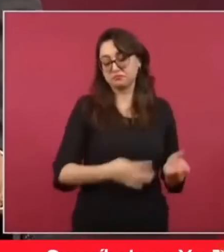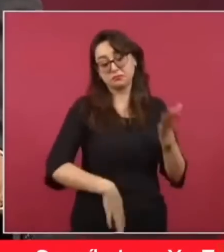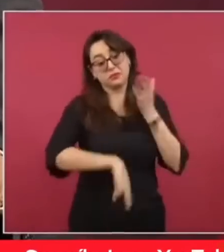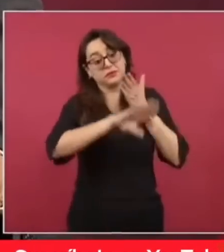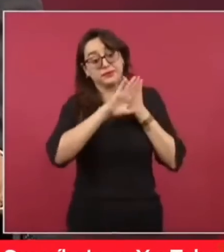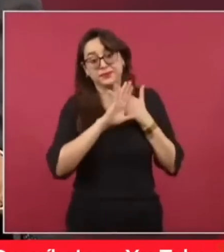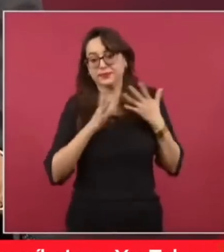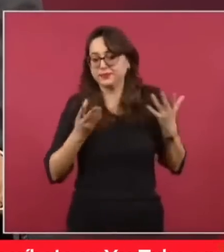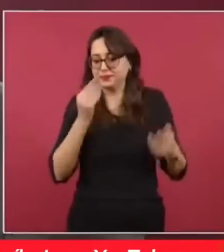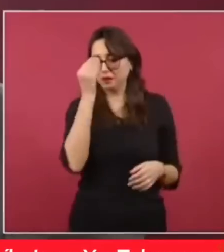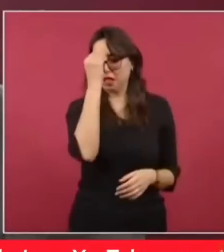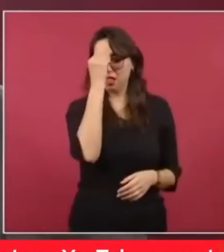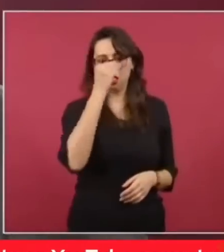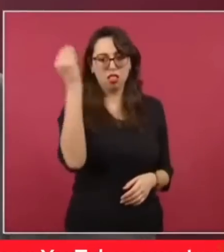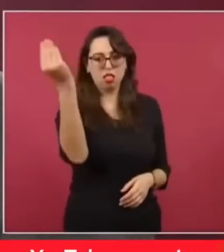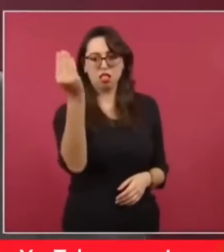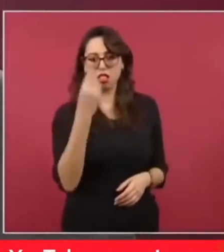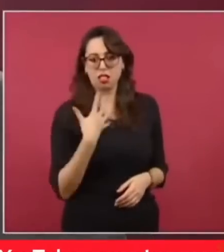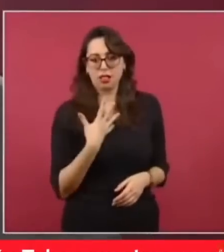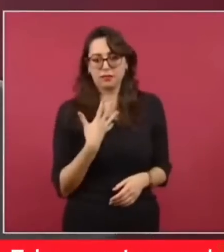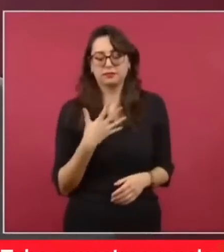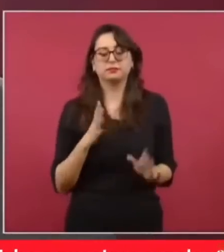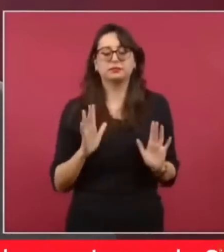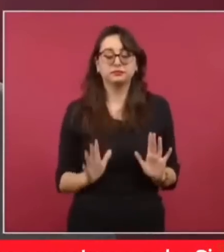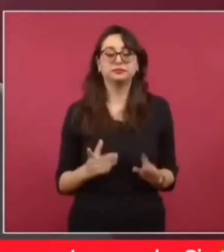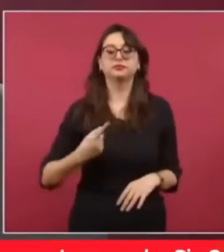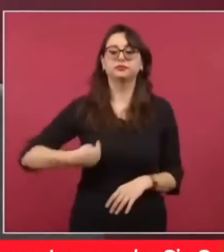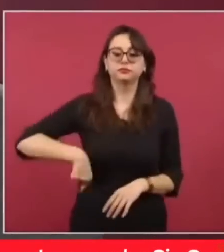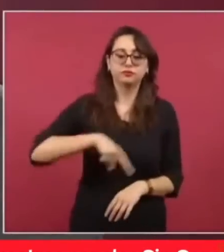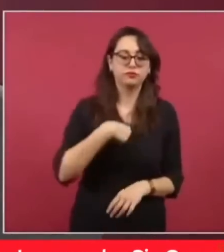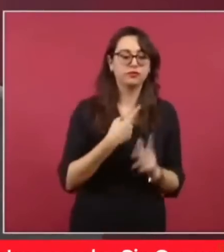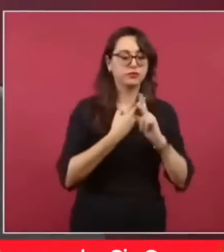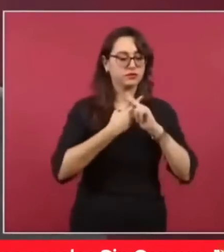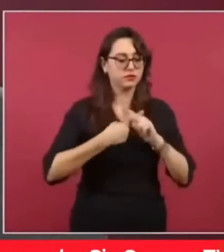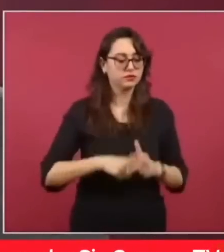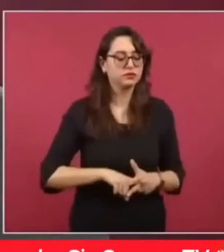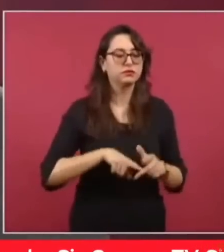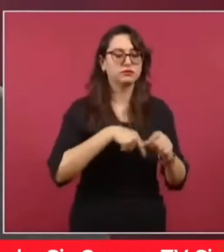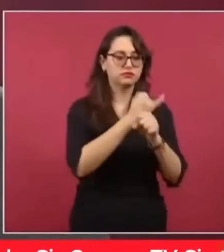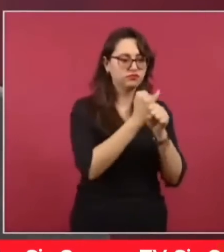cuerpos. Y habla la gobernadora